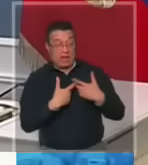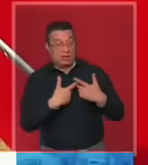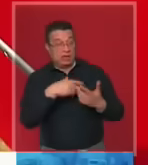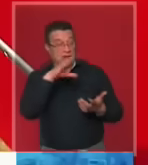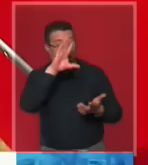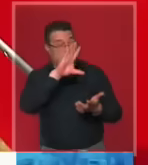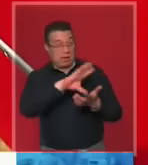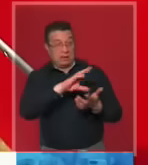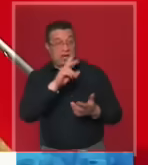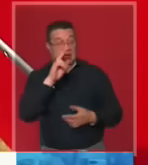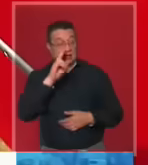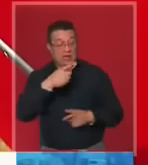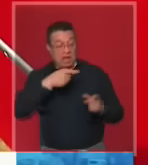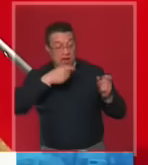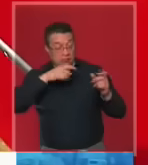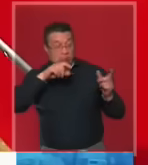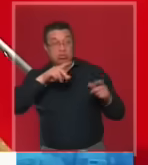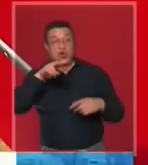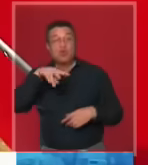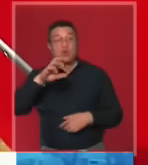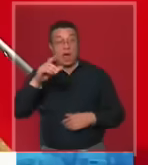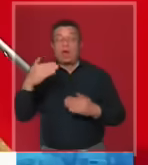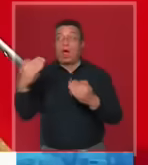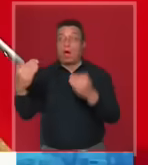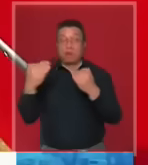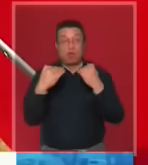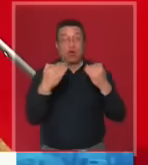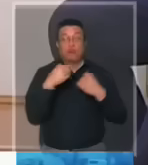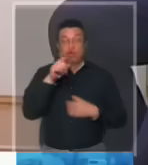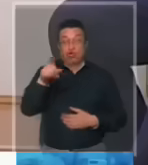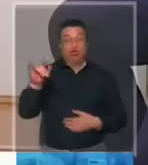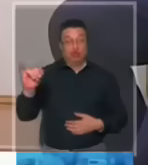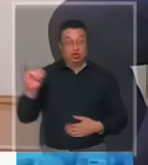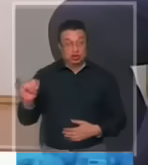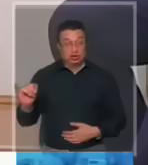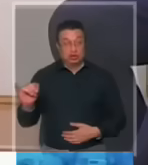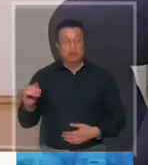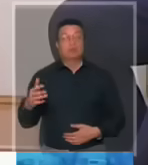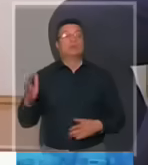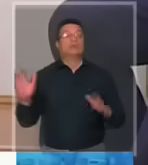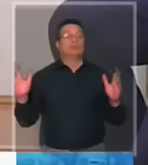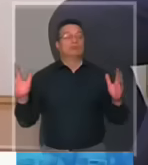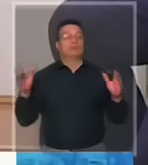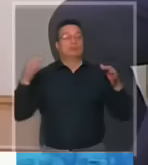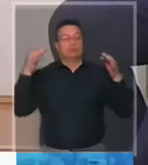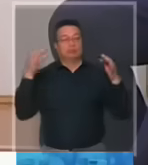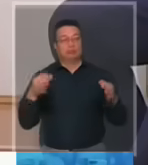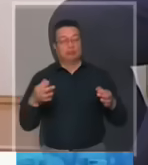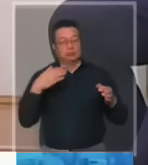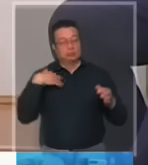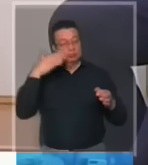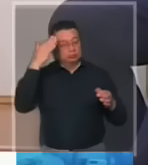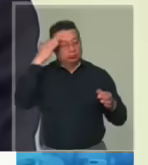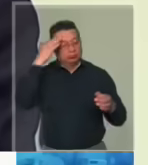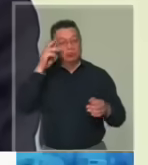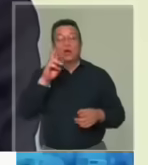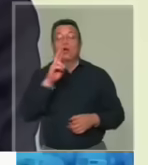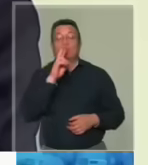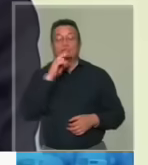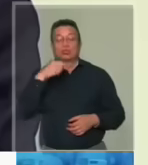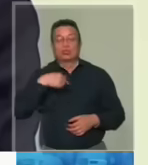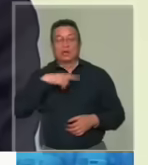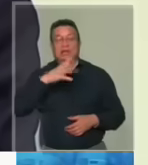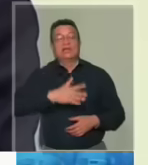sin armas nucleares, pero con el apoyo de uno que sí cuenta con ellas, sería considerado por Moscú como un